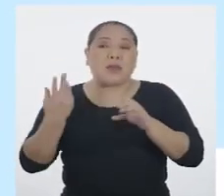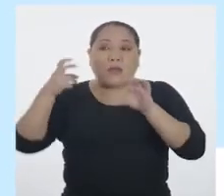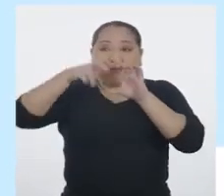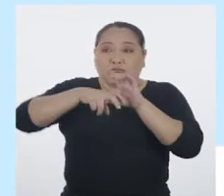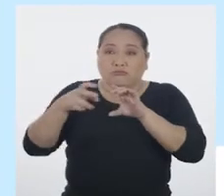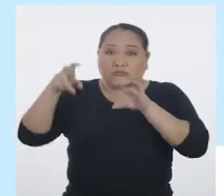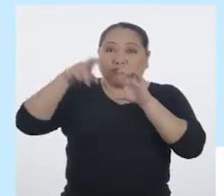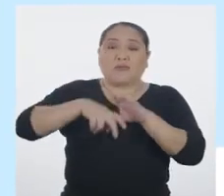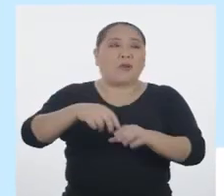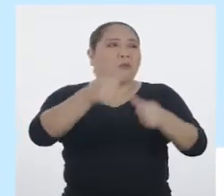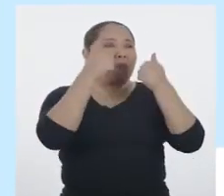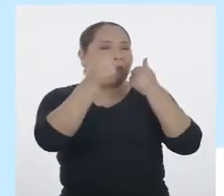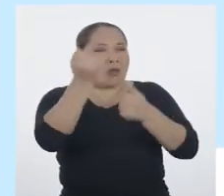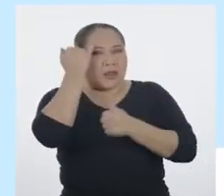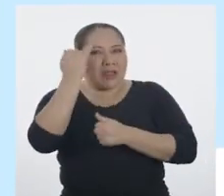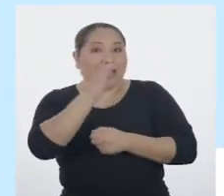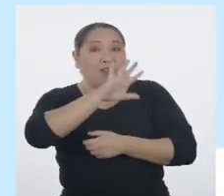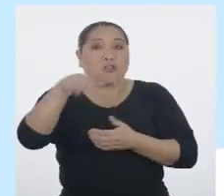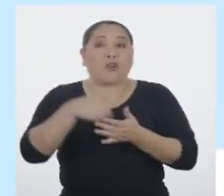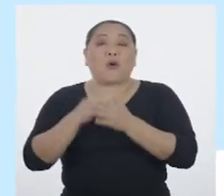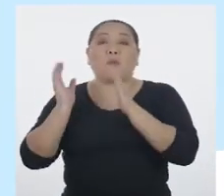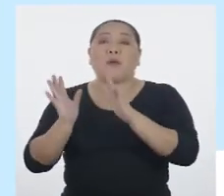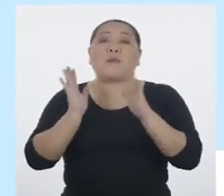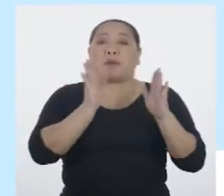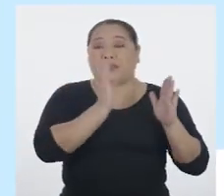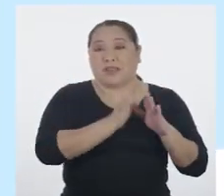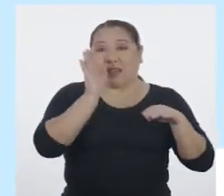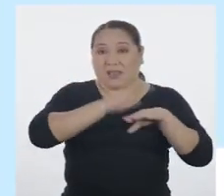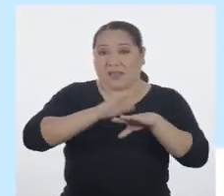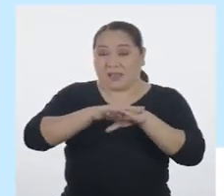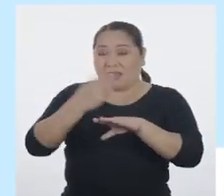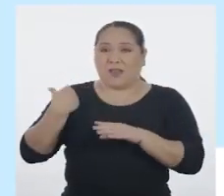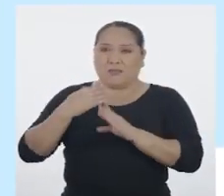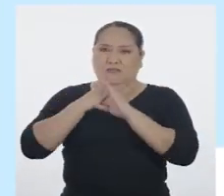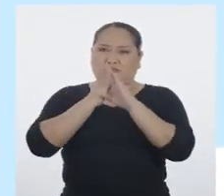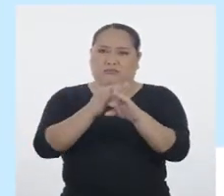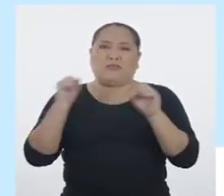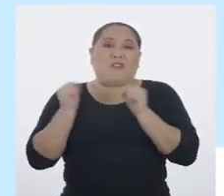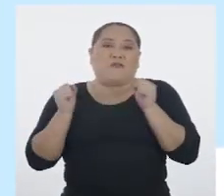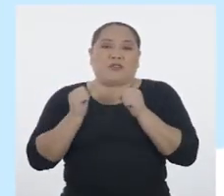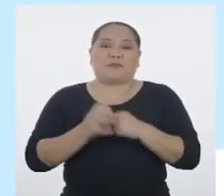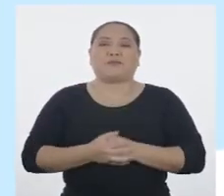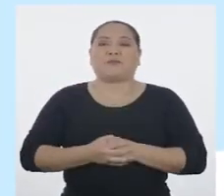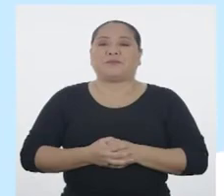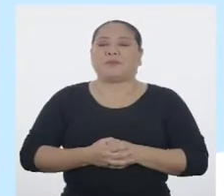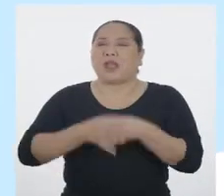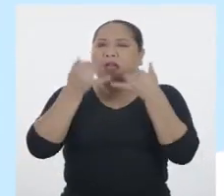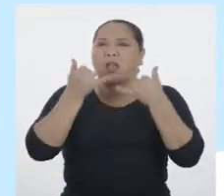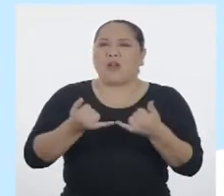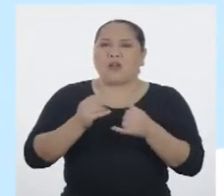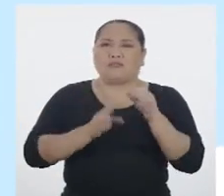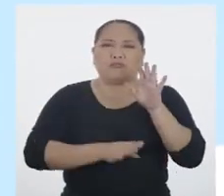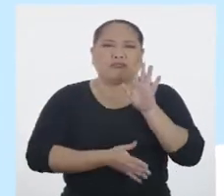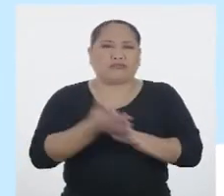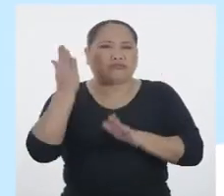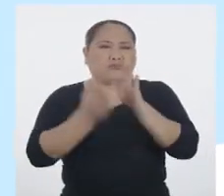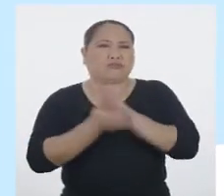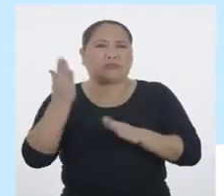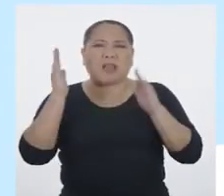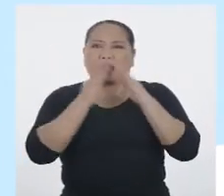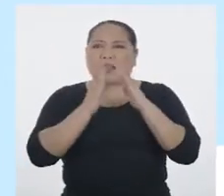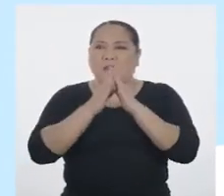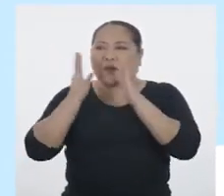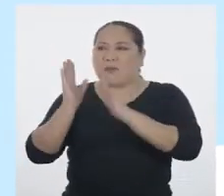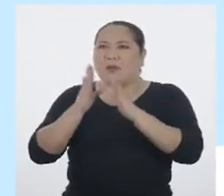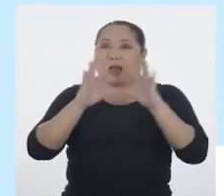también a todos mis pasajeros. Buena idea. Así todos podrán prepararse y enfrentar mejor la llegada de los friajes. Y ahora me voy